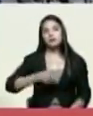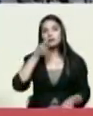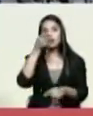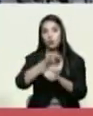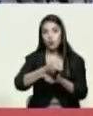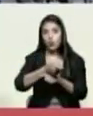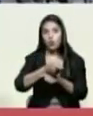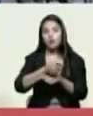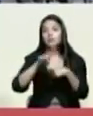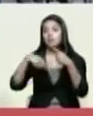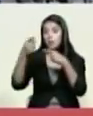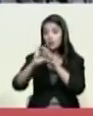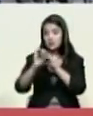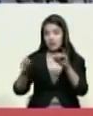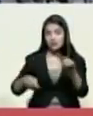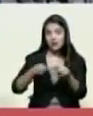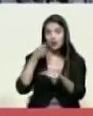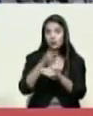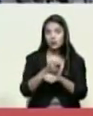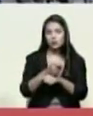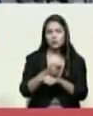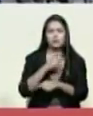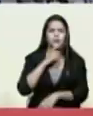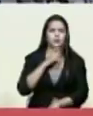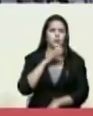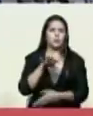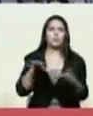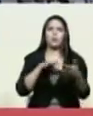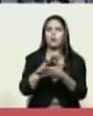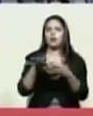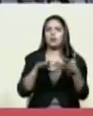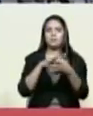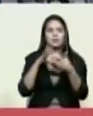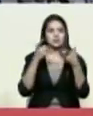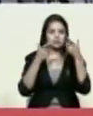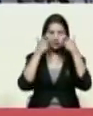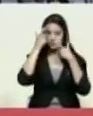Y luego que se graduó, entró en un gran conflicto Hugo Chávez.